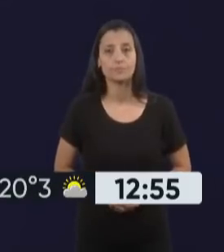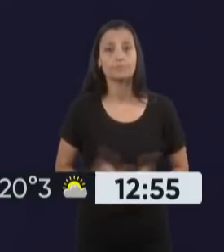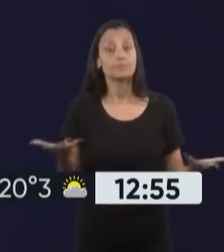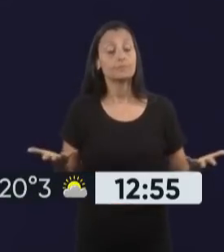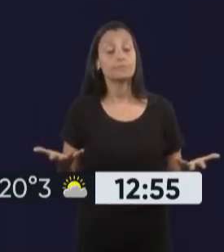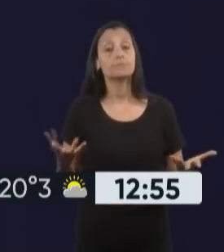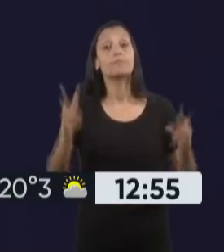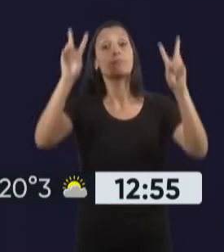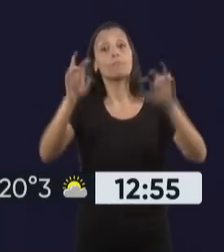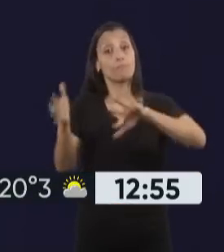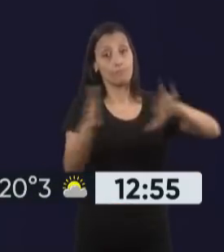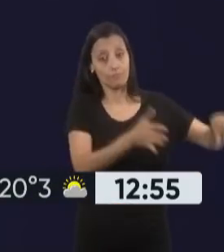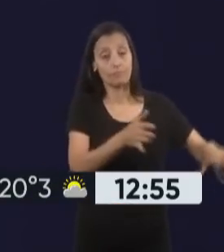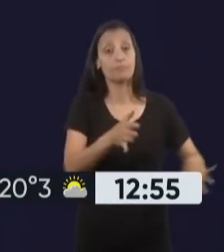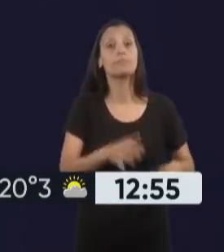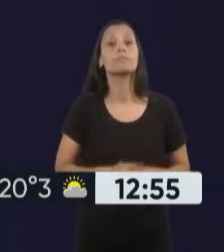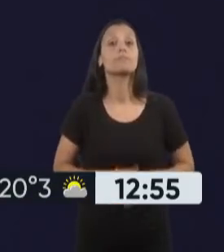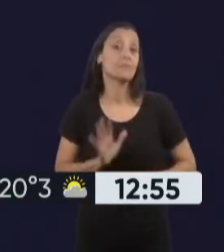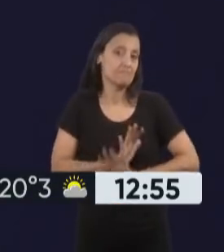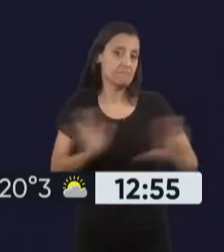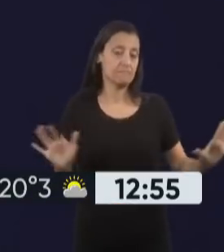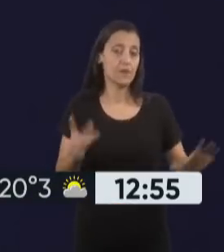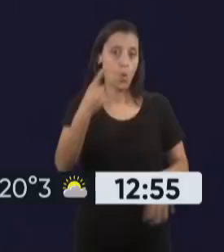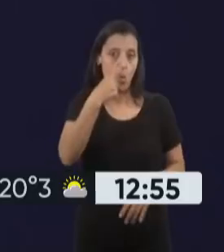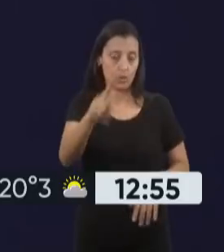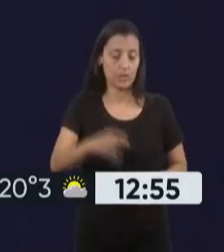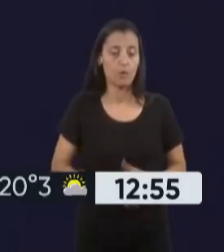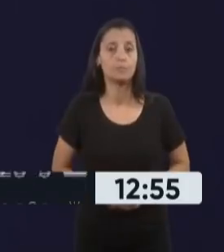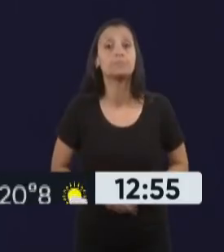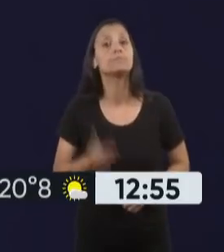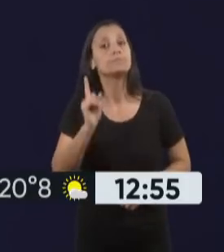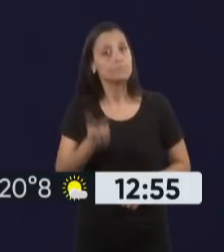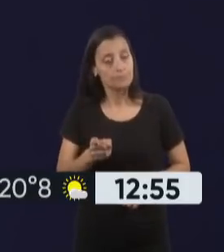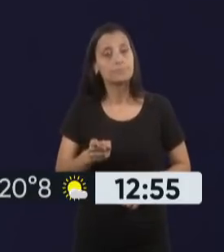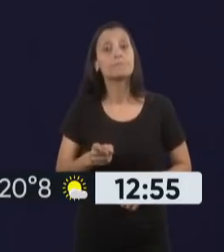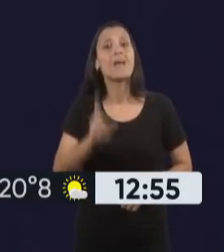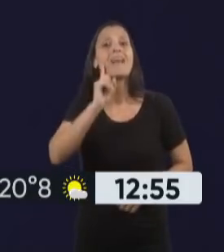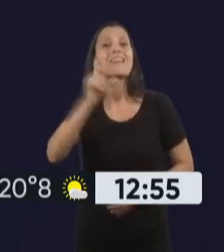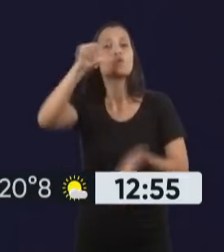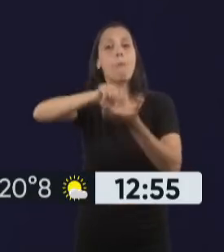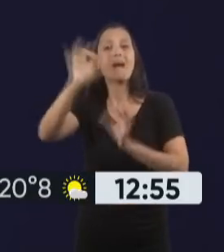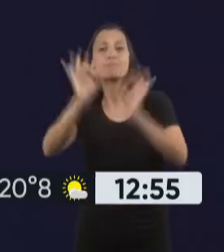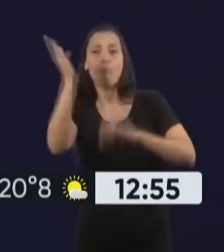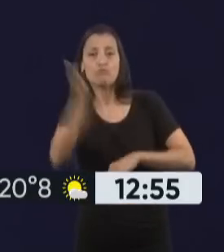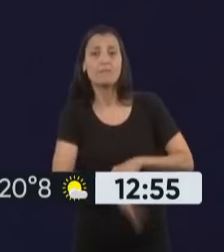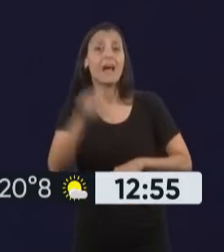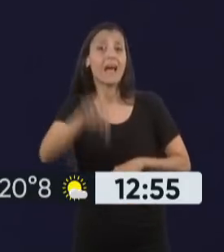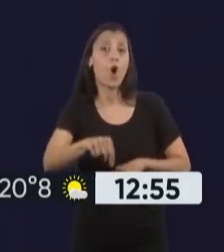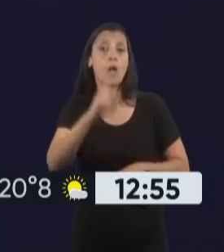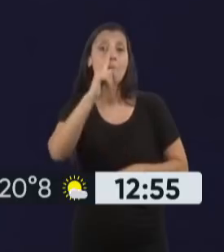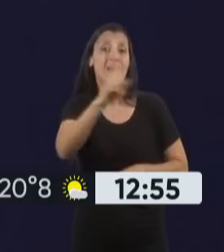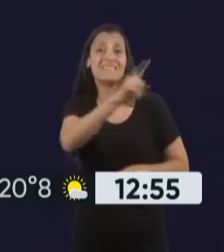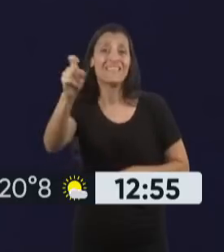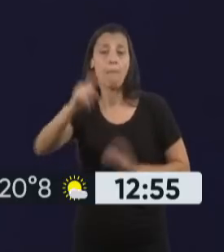En otro orden de cosas, y ya termino, destacar que el riesgo país hoy rompió la barrera de los